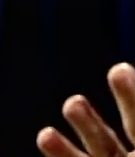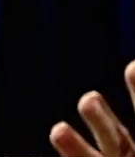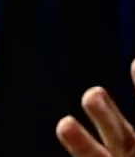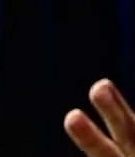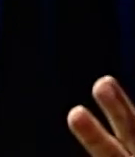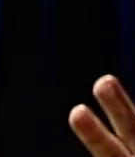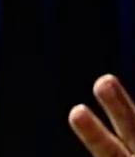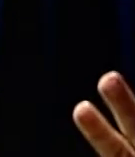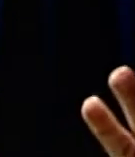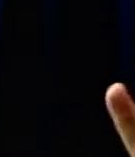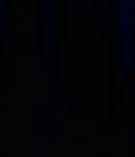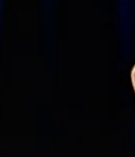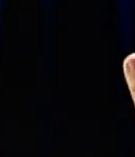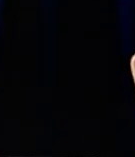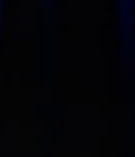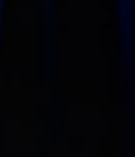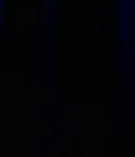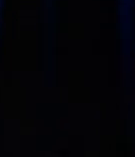representa